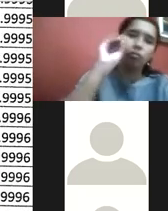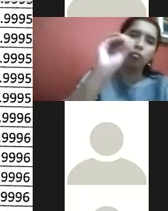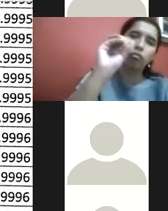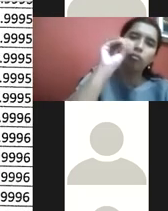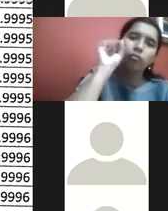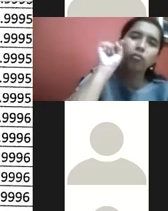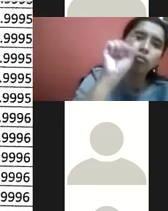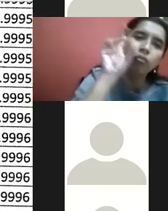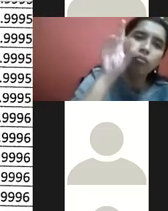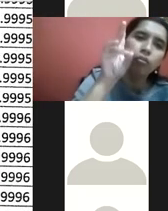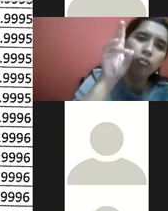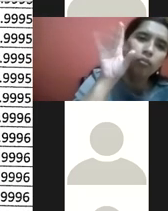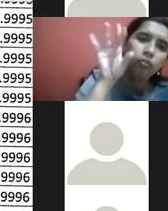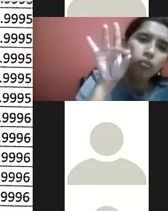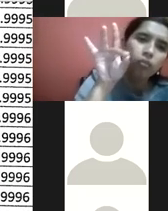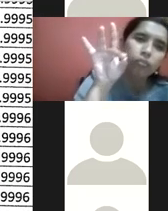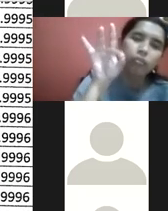Y aquí está.